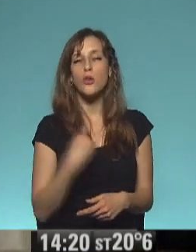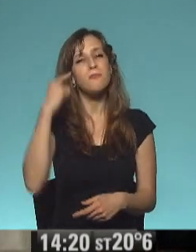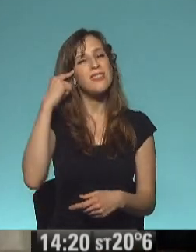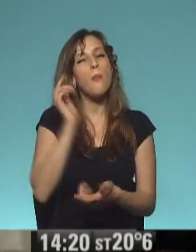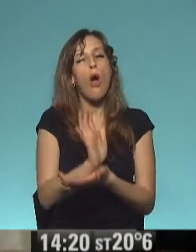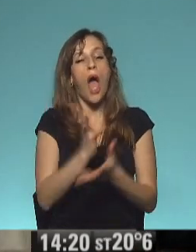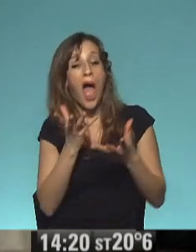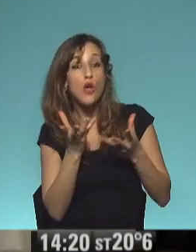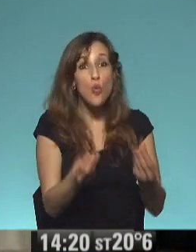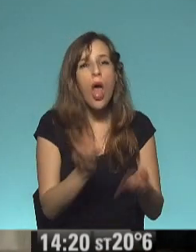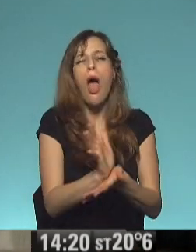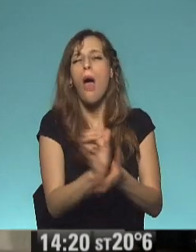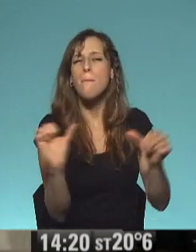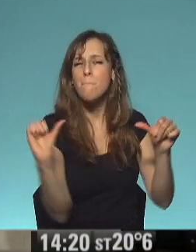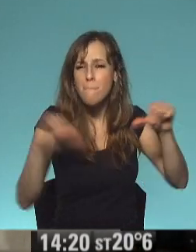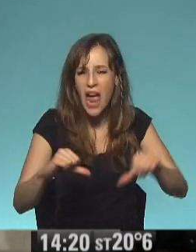futuro. Es